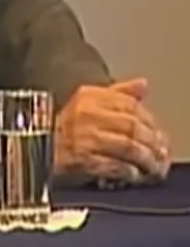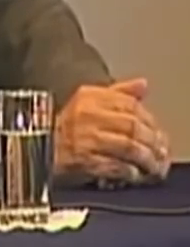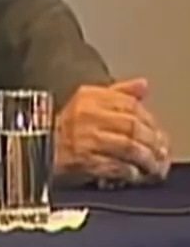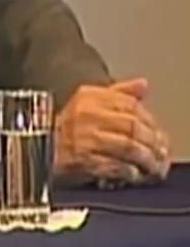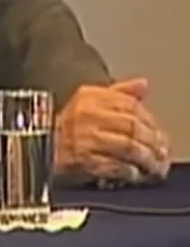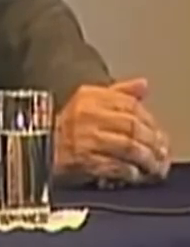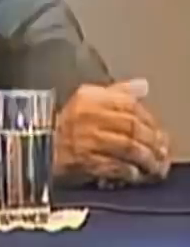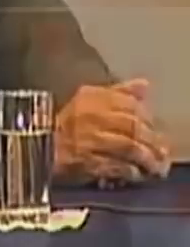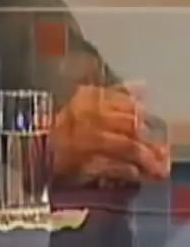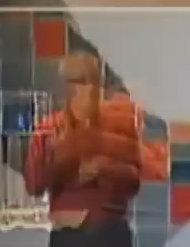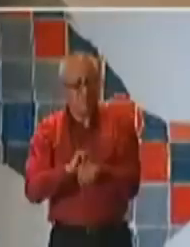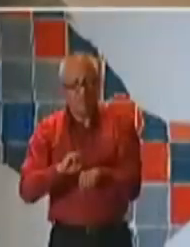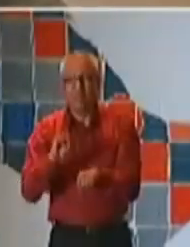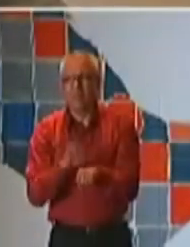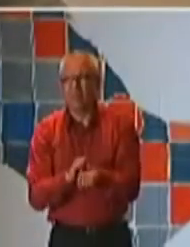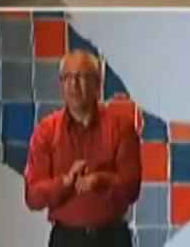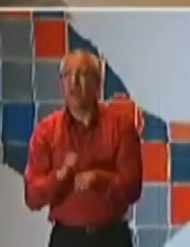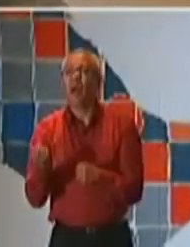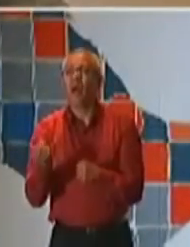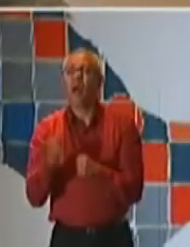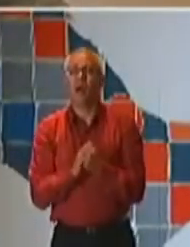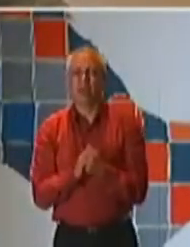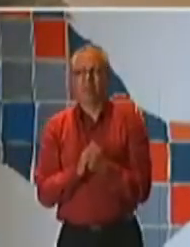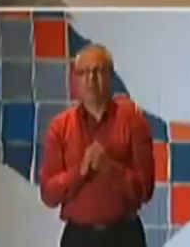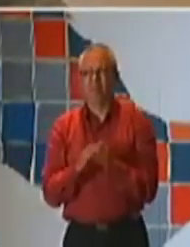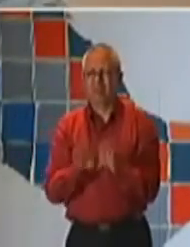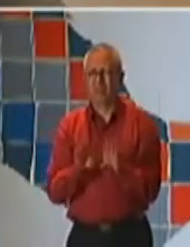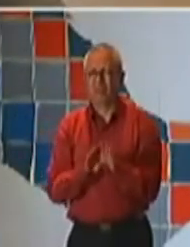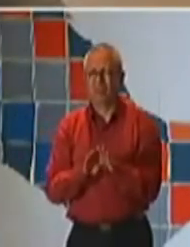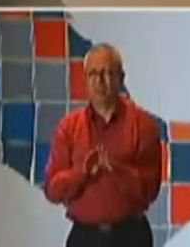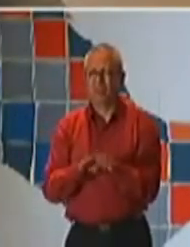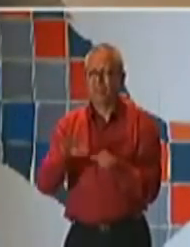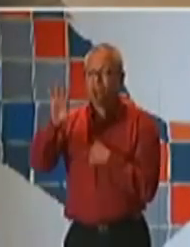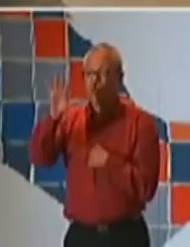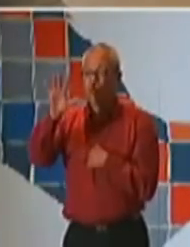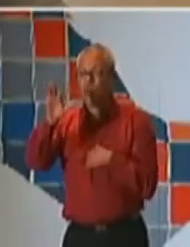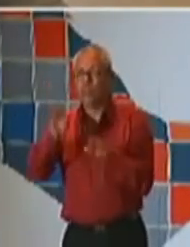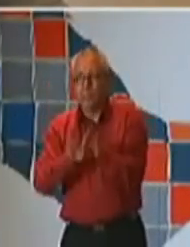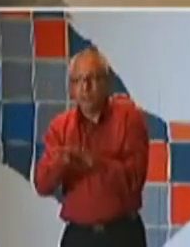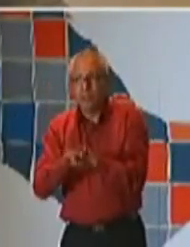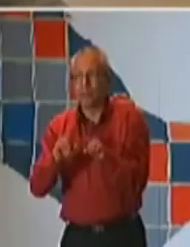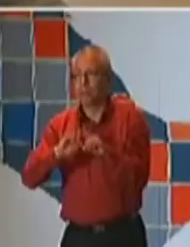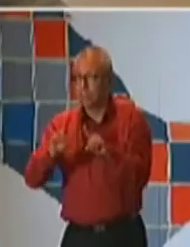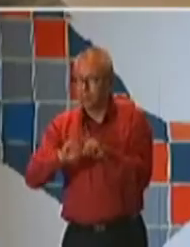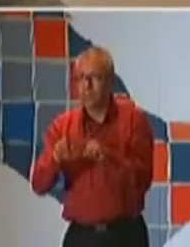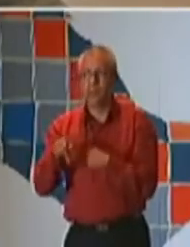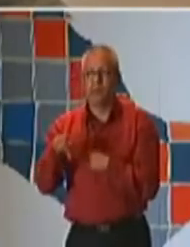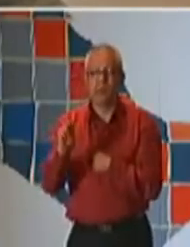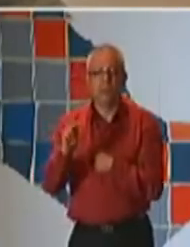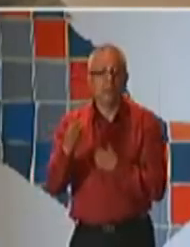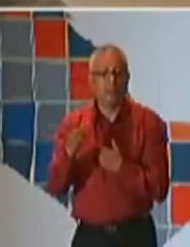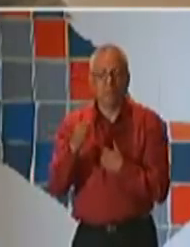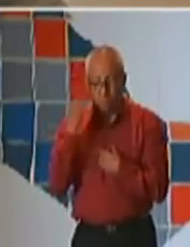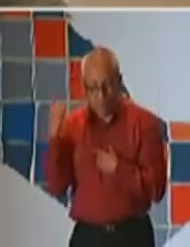50 oficios y comprobó que había pocas esperanzas de curación para los obreros que